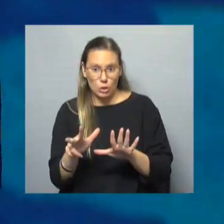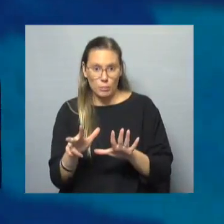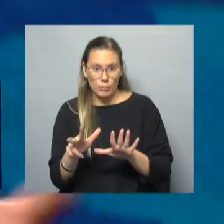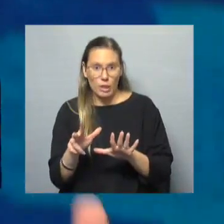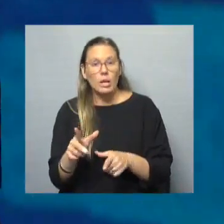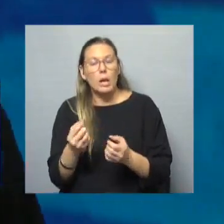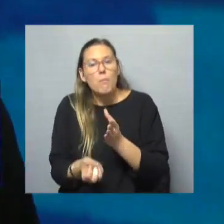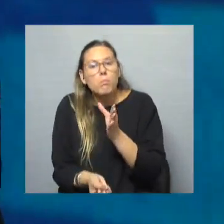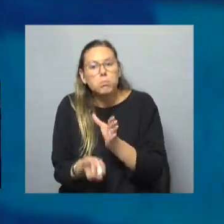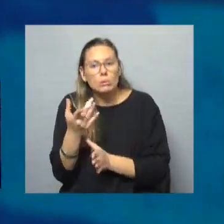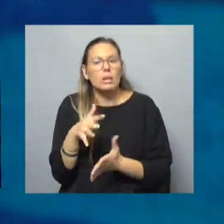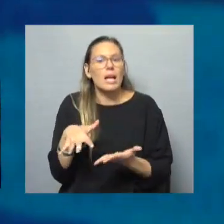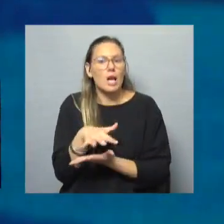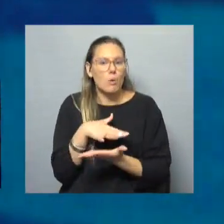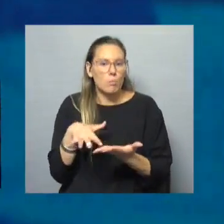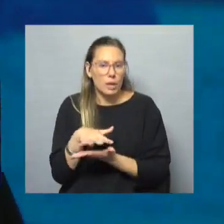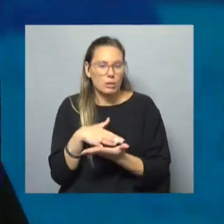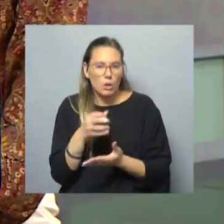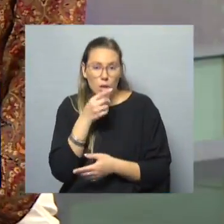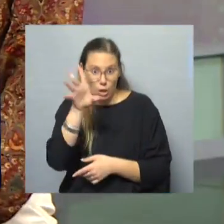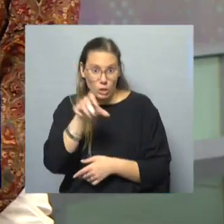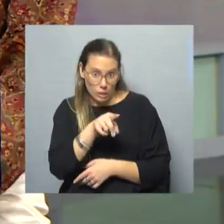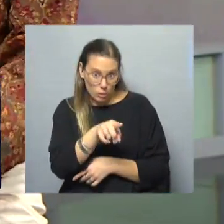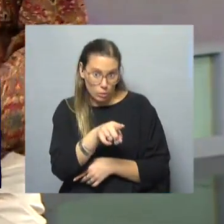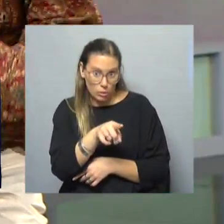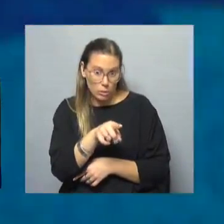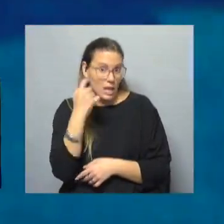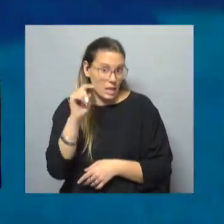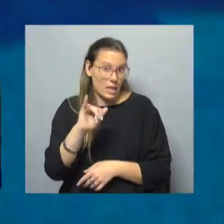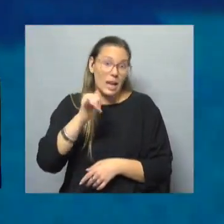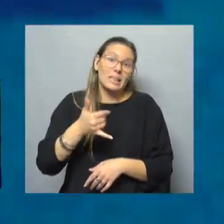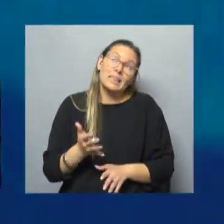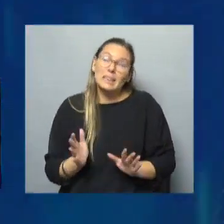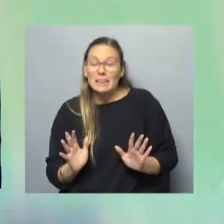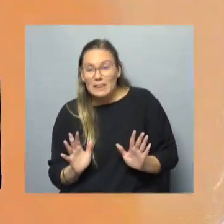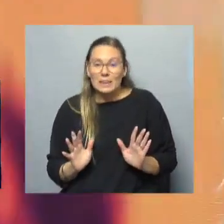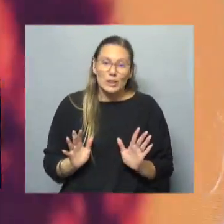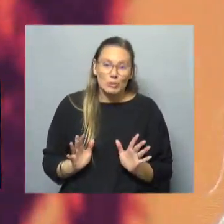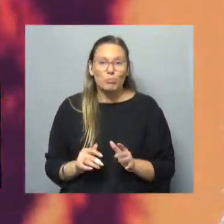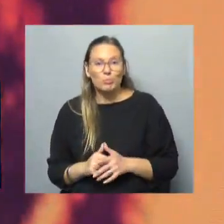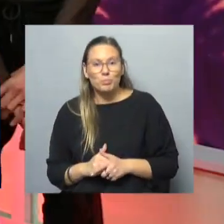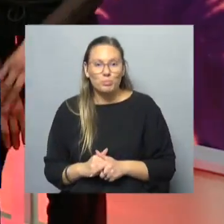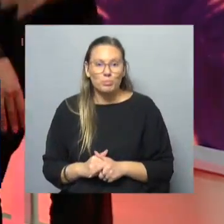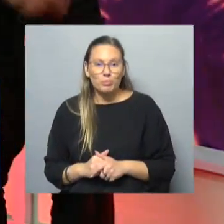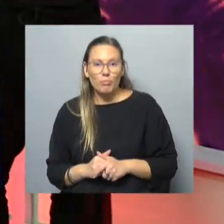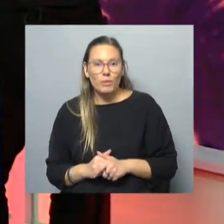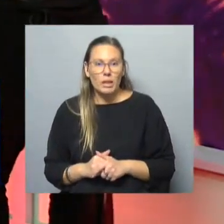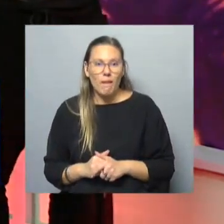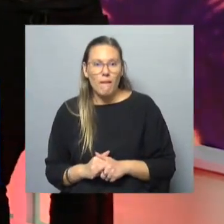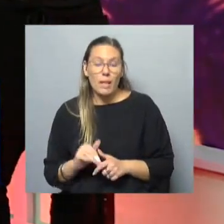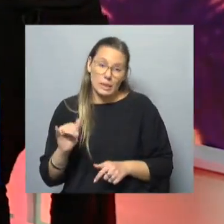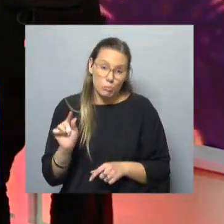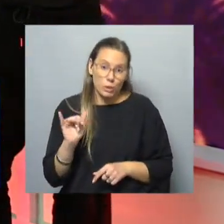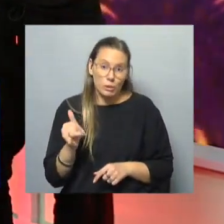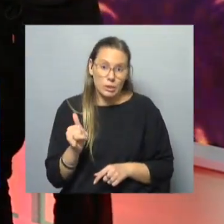a gestar como todo este espacio que, bueno, ha crecido. Que lo trajiste vos. Sí. Qué difícil. Pero sí, un poco sí.